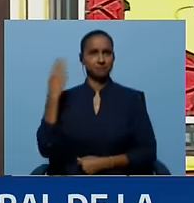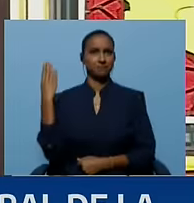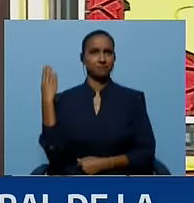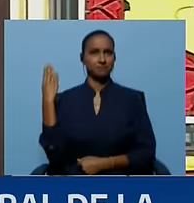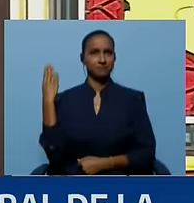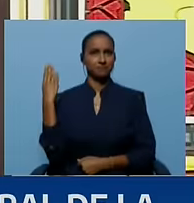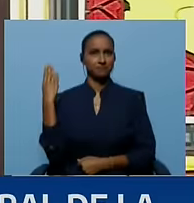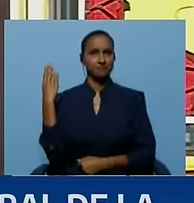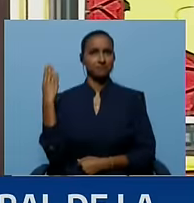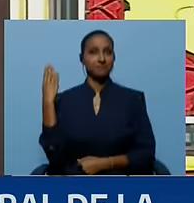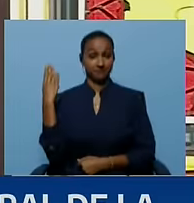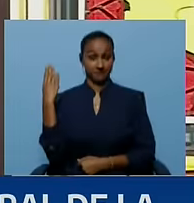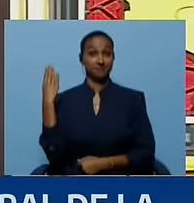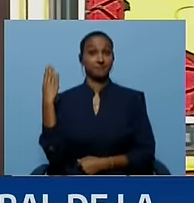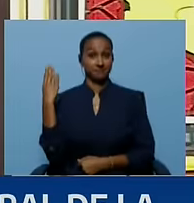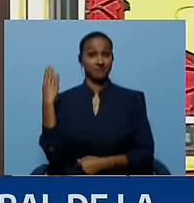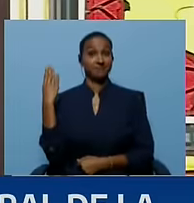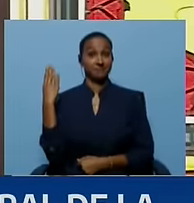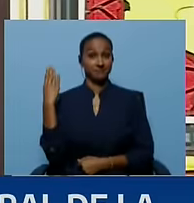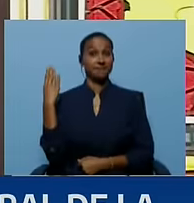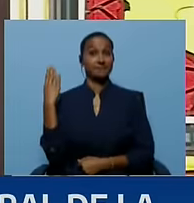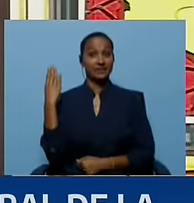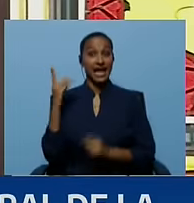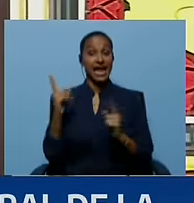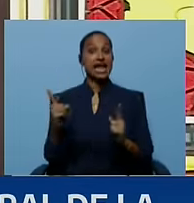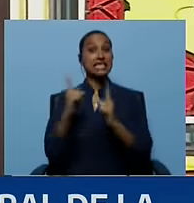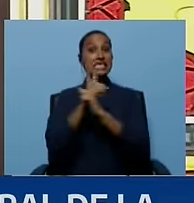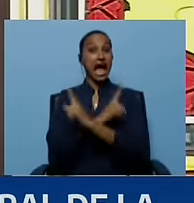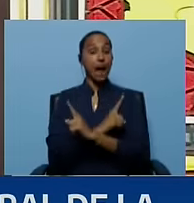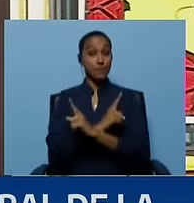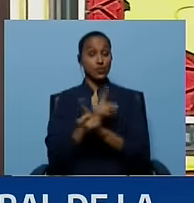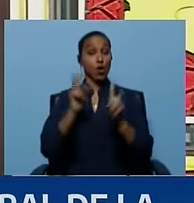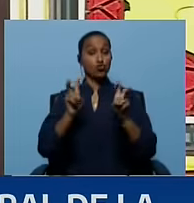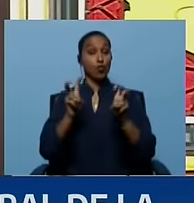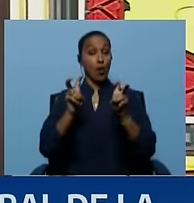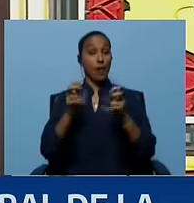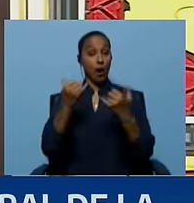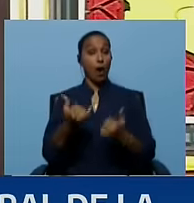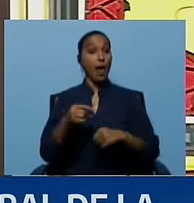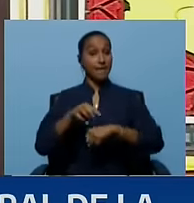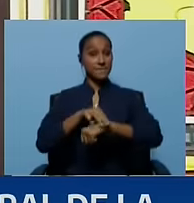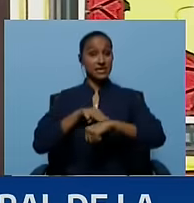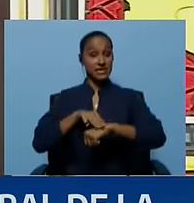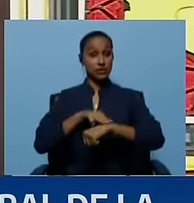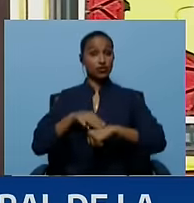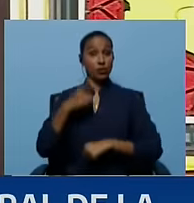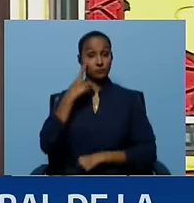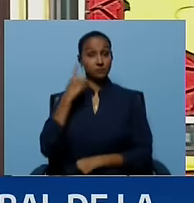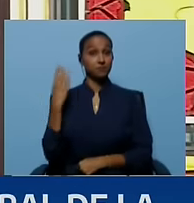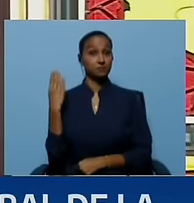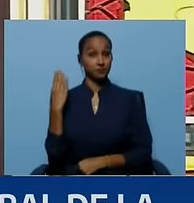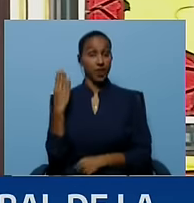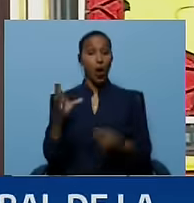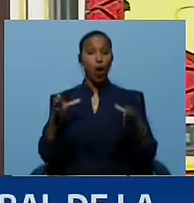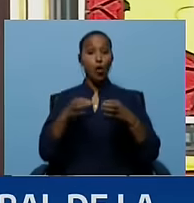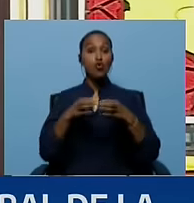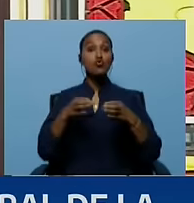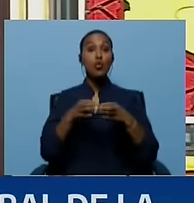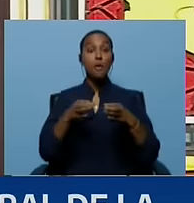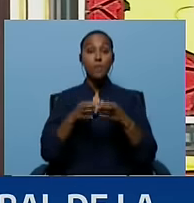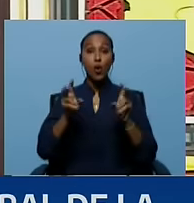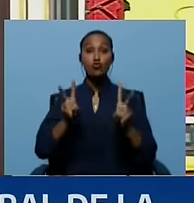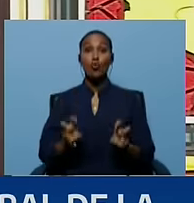para ir integrando con mayor fortaleza profesional el equipo de